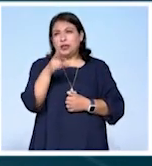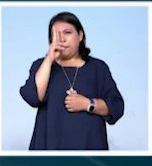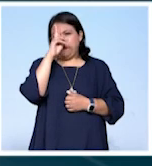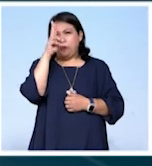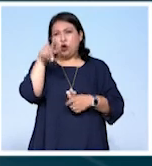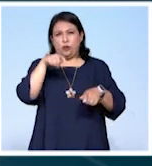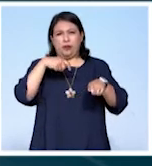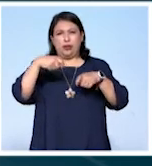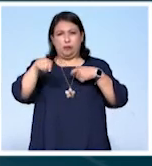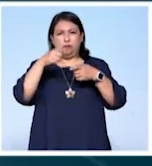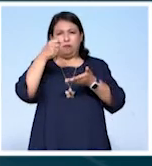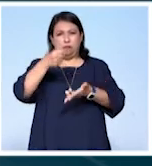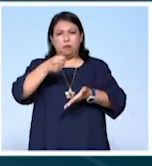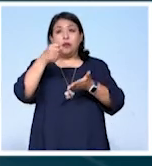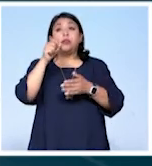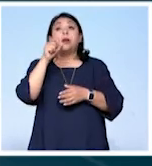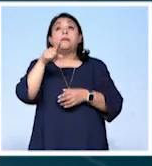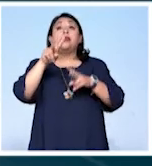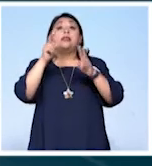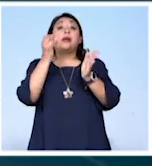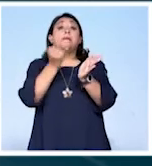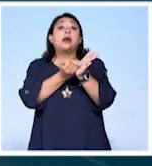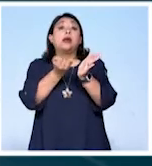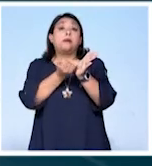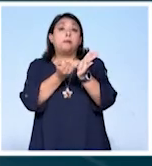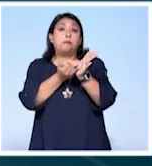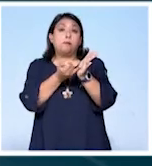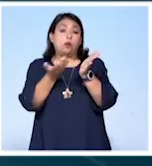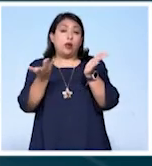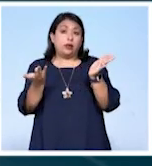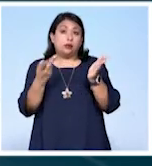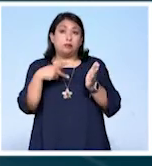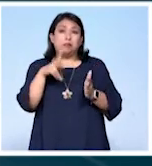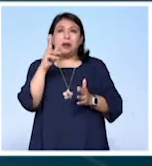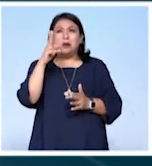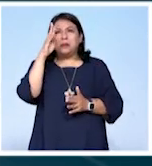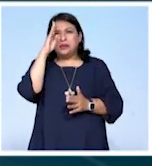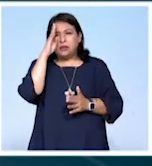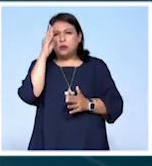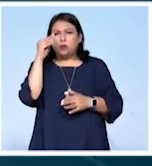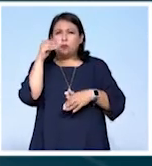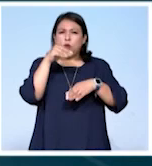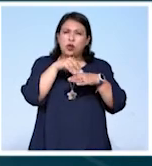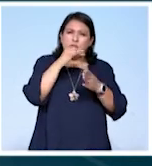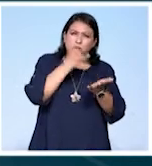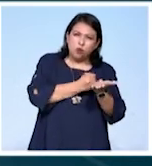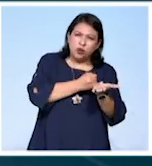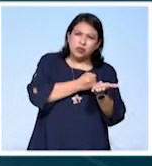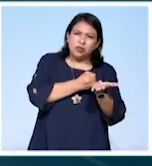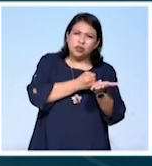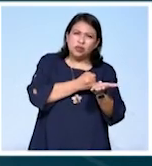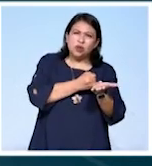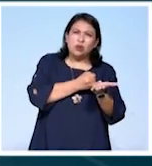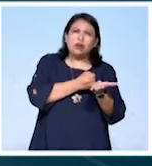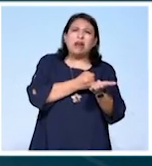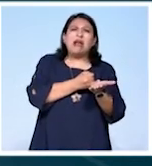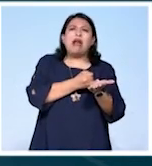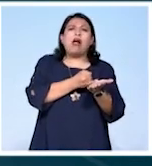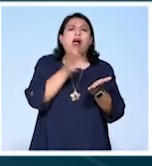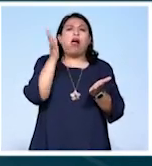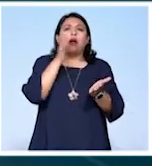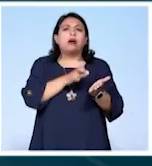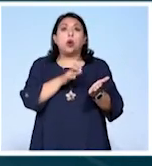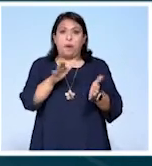las bolsas, se hablaba también del tema de los impuestos, pero parecía ser que si le ponías un impuesto, más allá de inhibir, solo